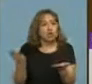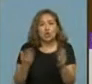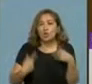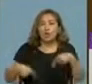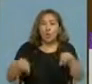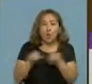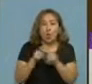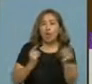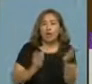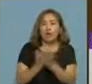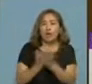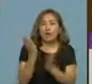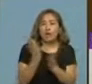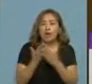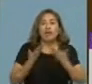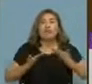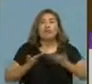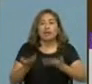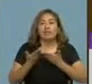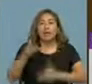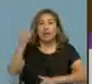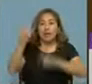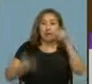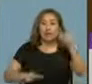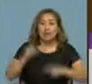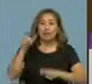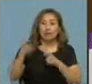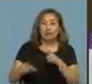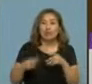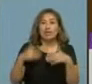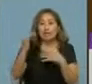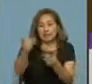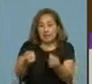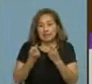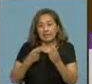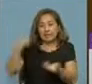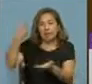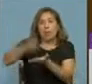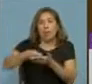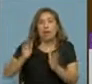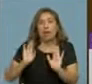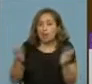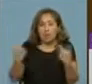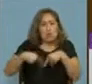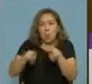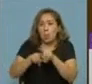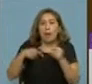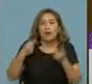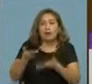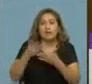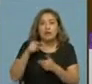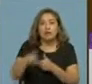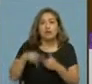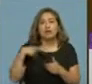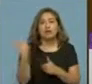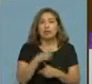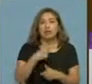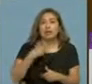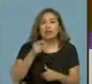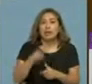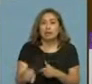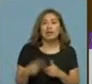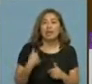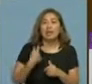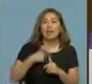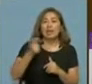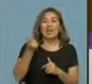vamos a dejar de atender a quien no tenga la posibilidad de pago. Al contrario, lo que nosotros queremos es que